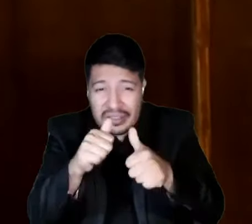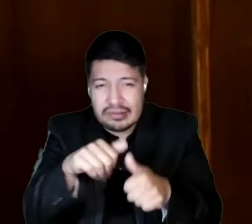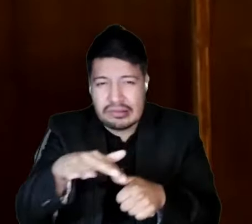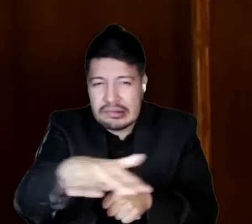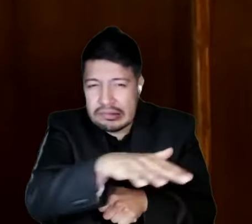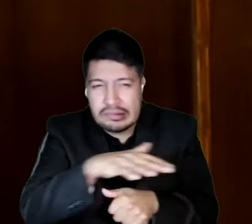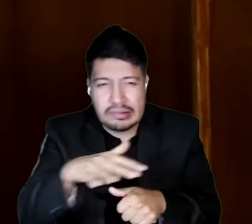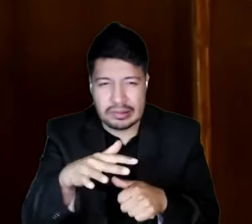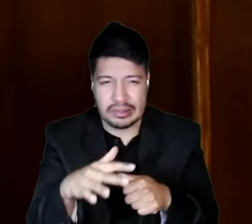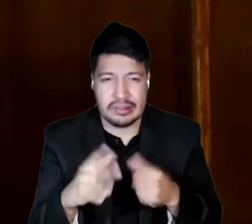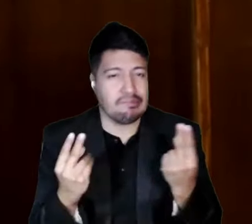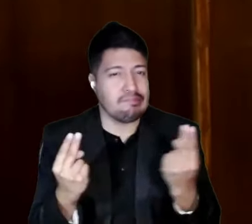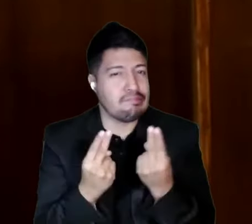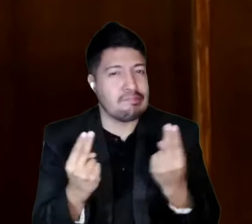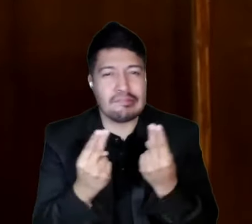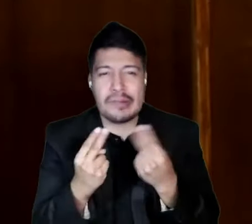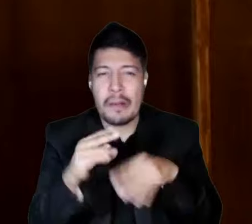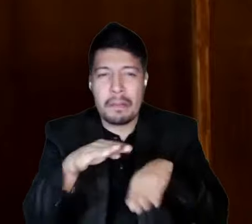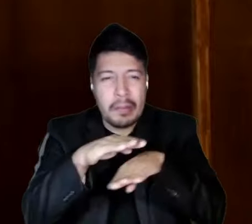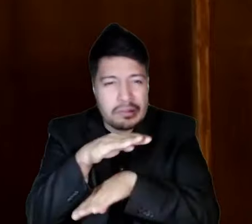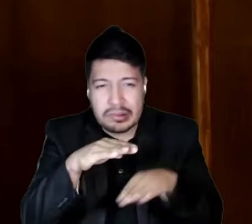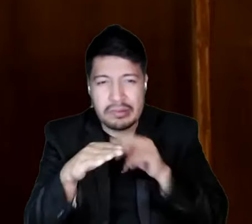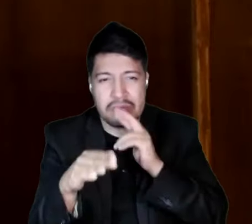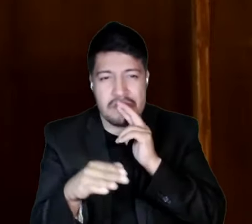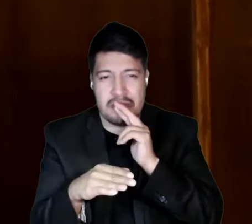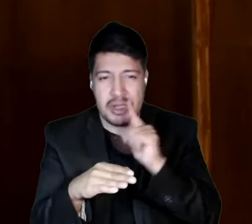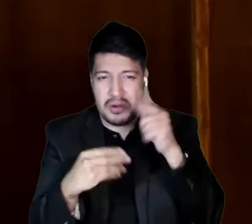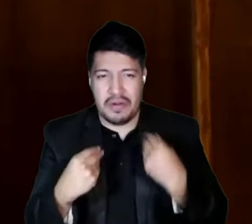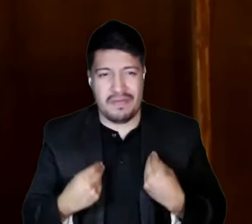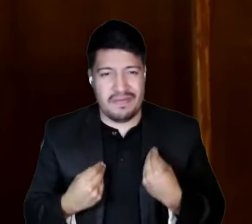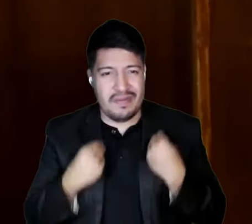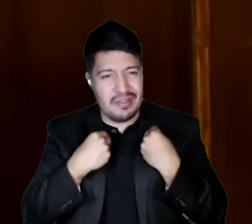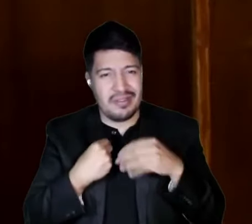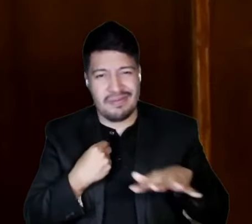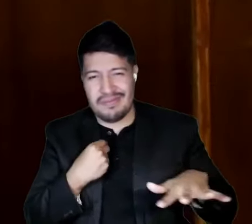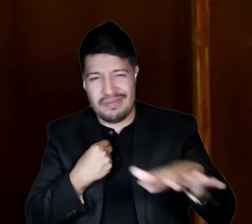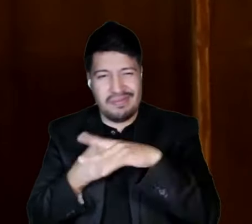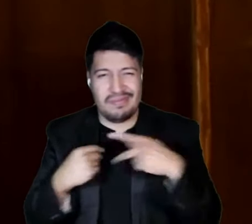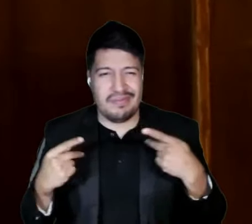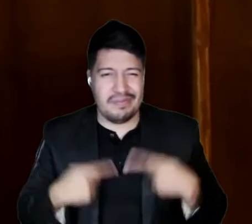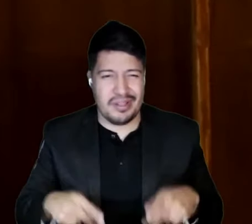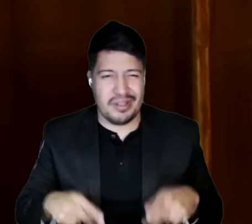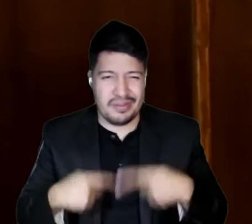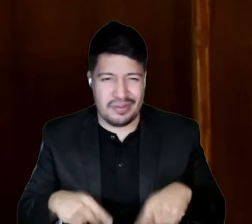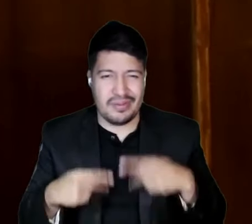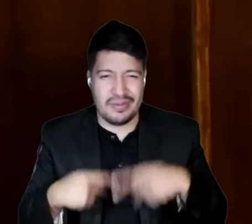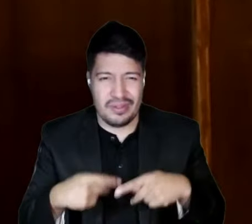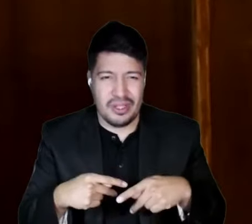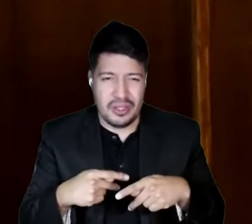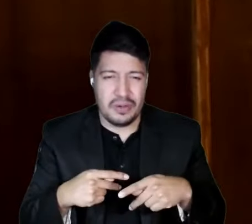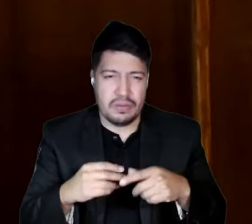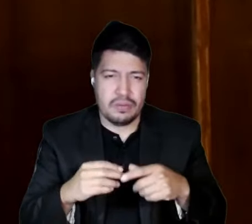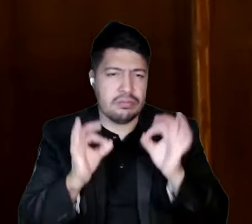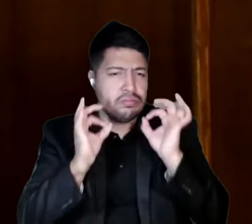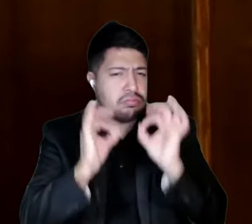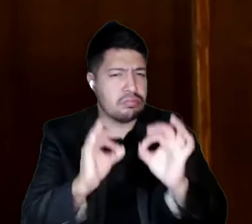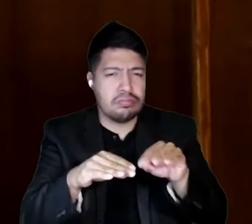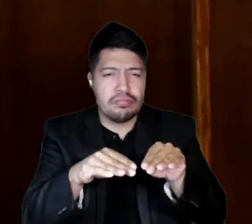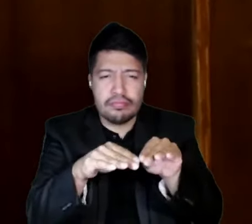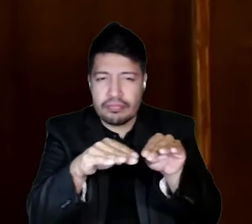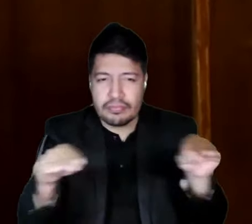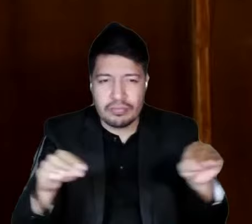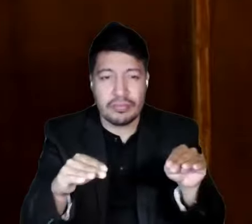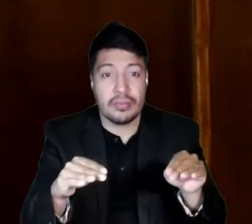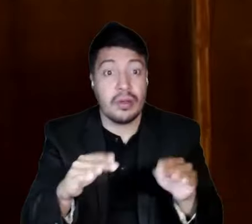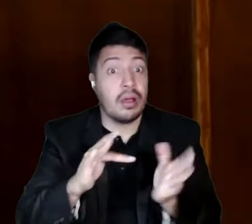traduzcan en el mejoramiento de la calidad de vida de la población para lograr la sociedad igualitaria mediante la participación de